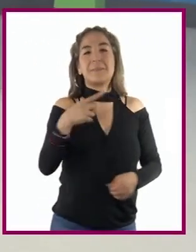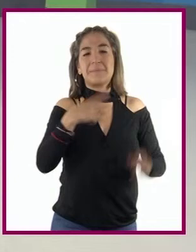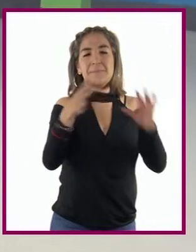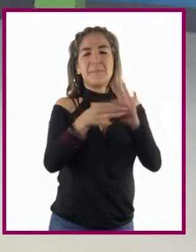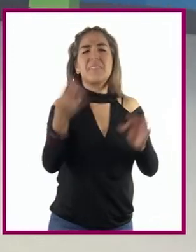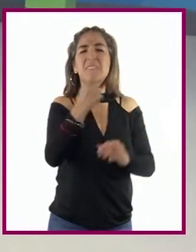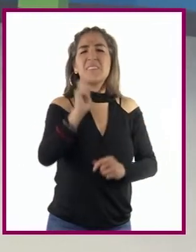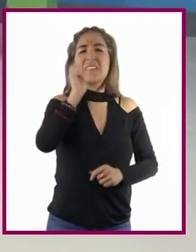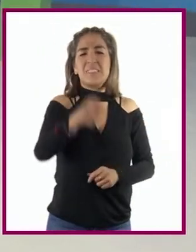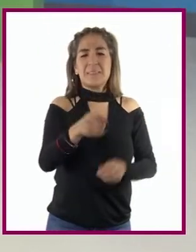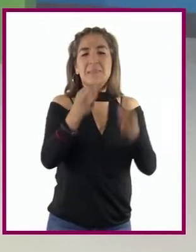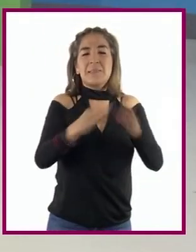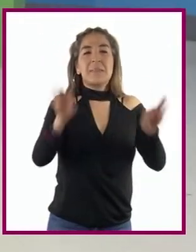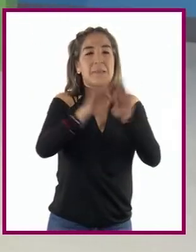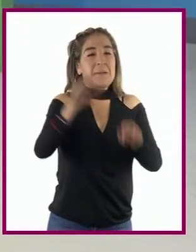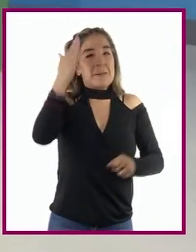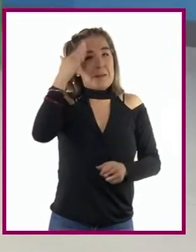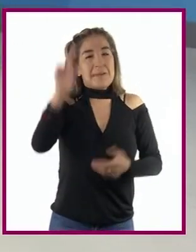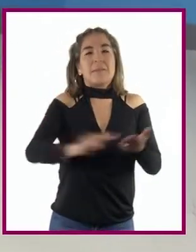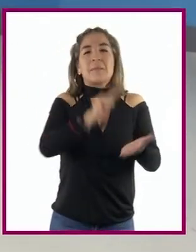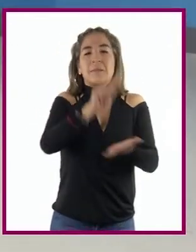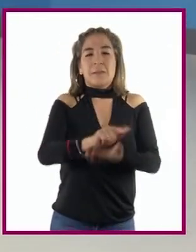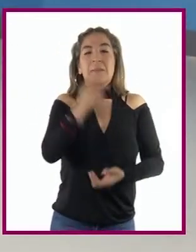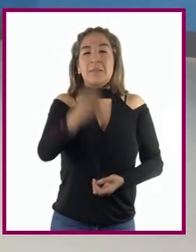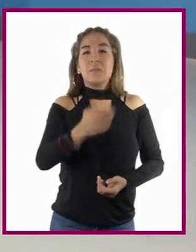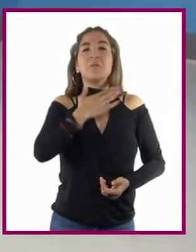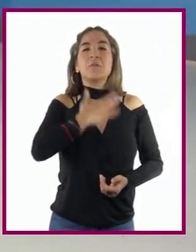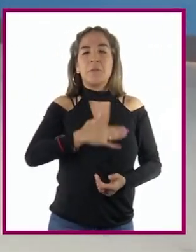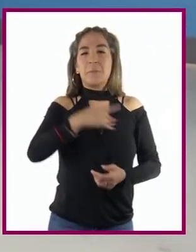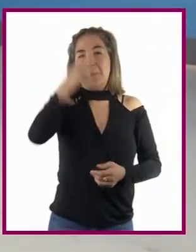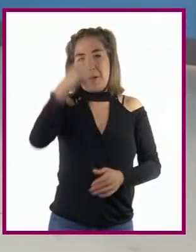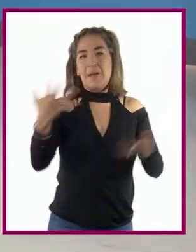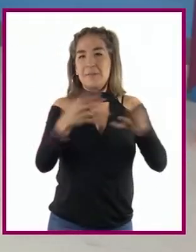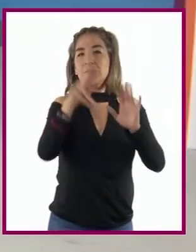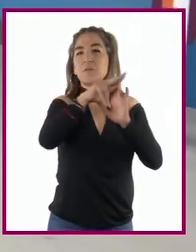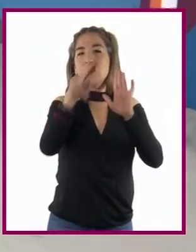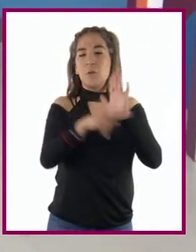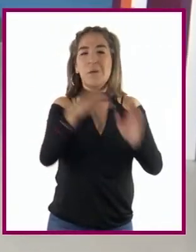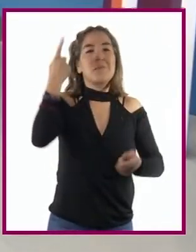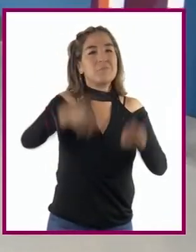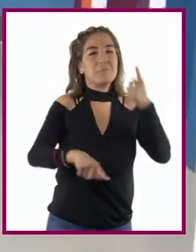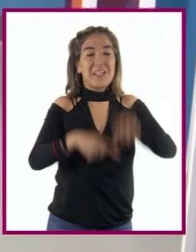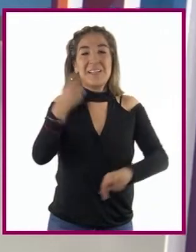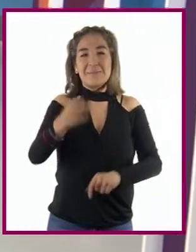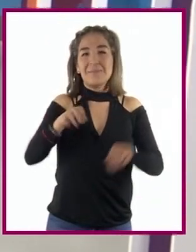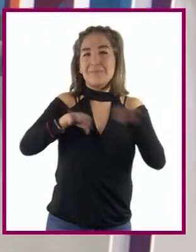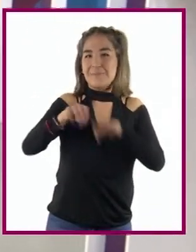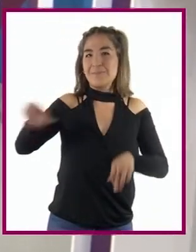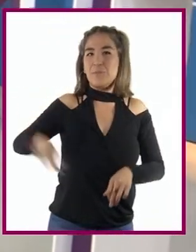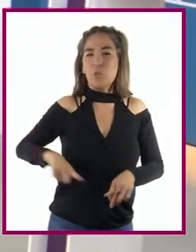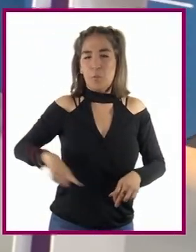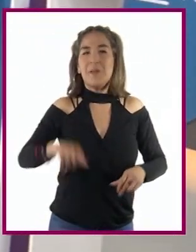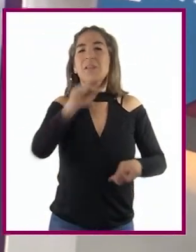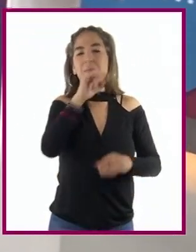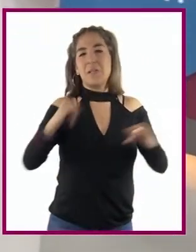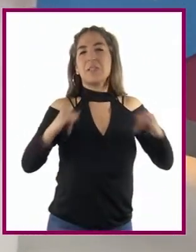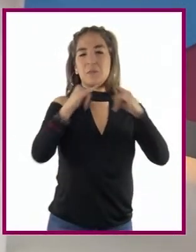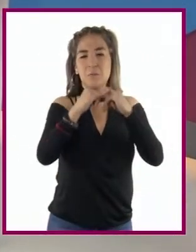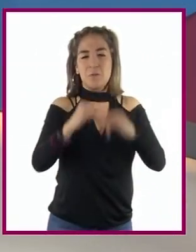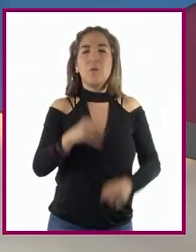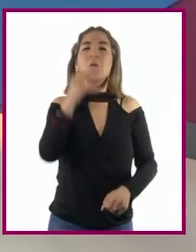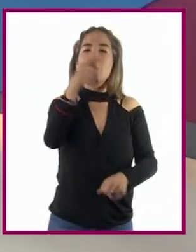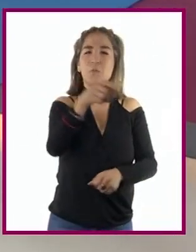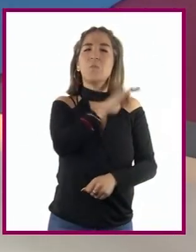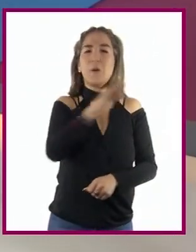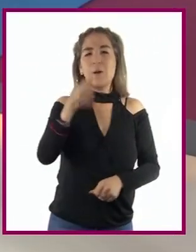los principios de legalidad y de justicia los que deben normar la actuación de gobernantes e instituciones. Les